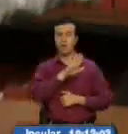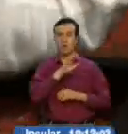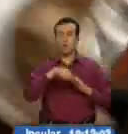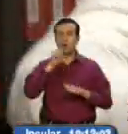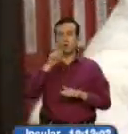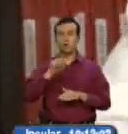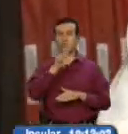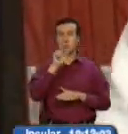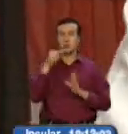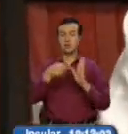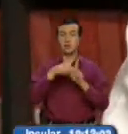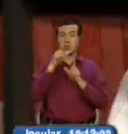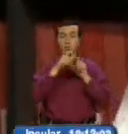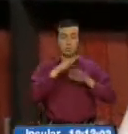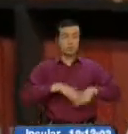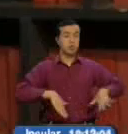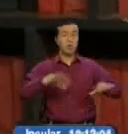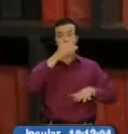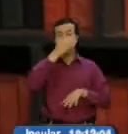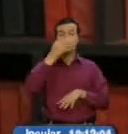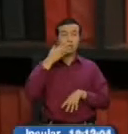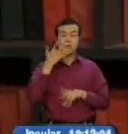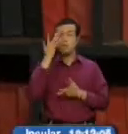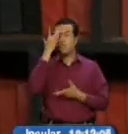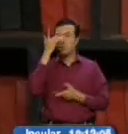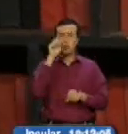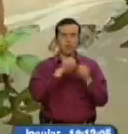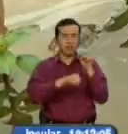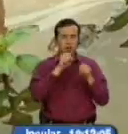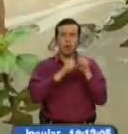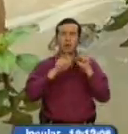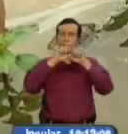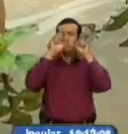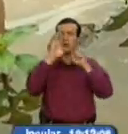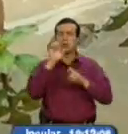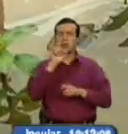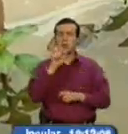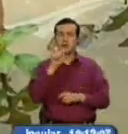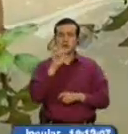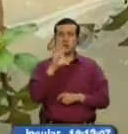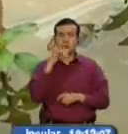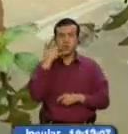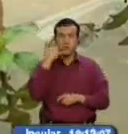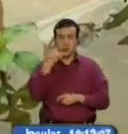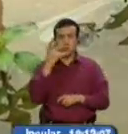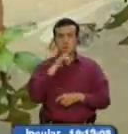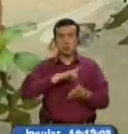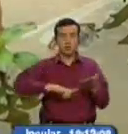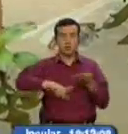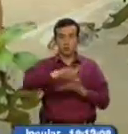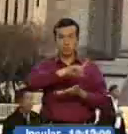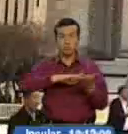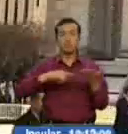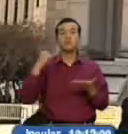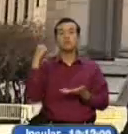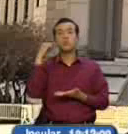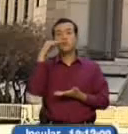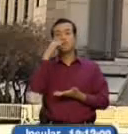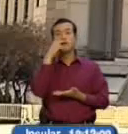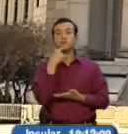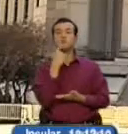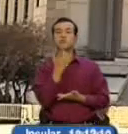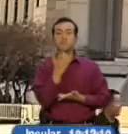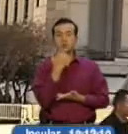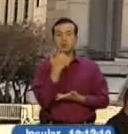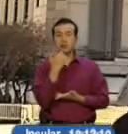de los más de 30.000 pobladores de la Amazonía perjudicados por la contaminación de Texaco, vía telefónica desde Lago Agrio Sucumbíos, aseguró que